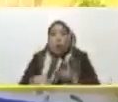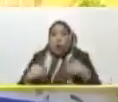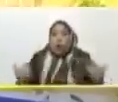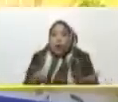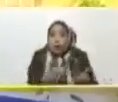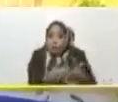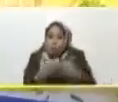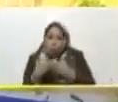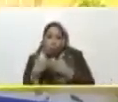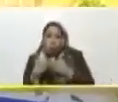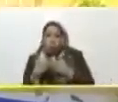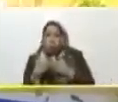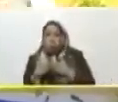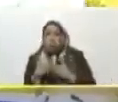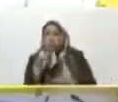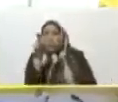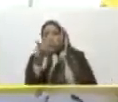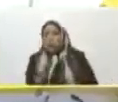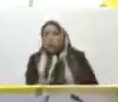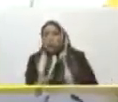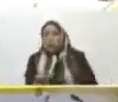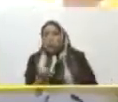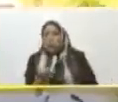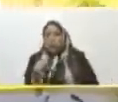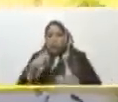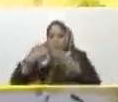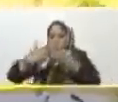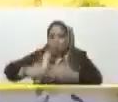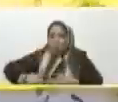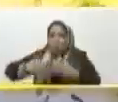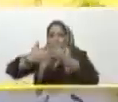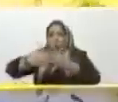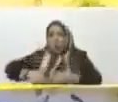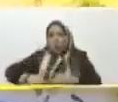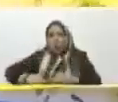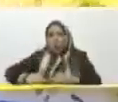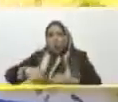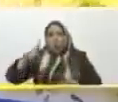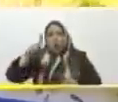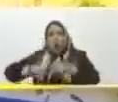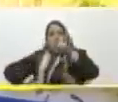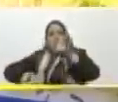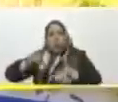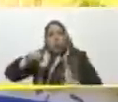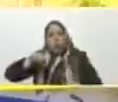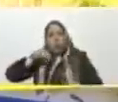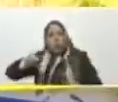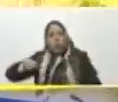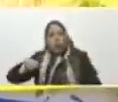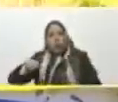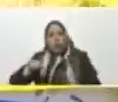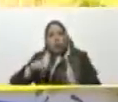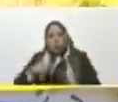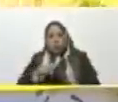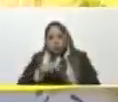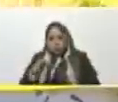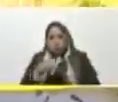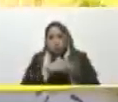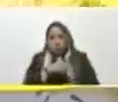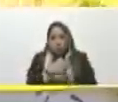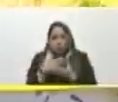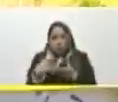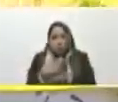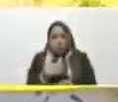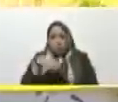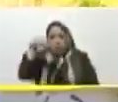y pimienta él me dijo que usted tiene unas maquinarias aquí y las maquinarias que son de usted sea del gobierno